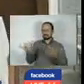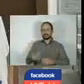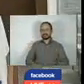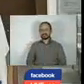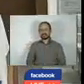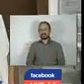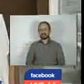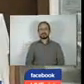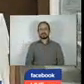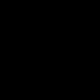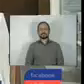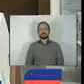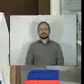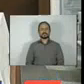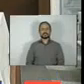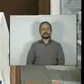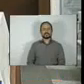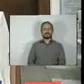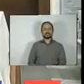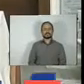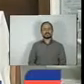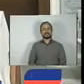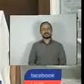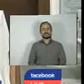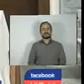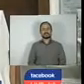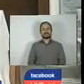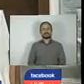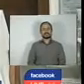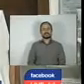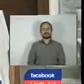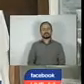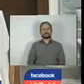En México tenemos